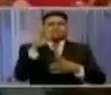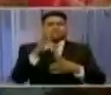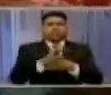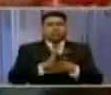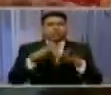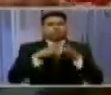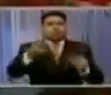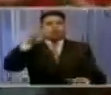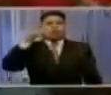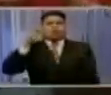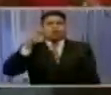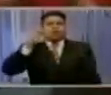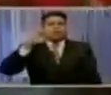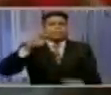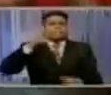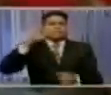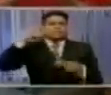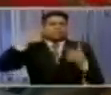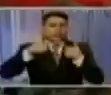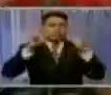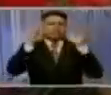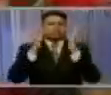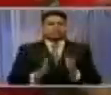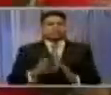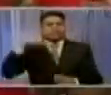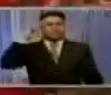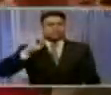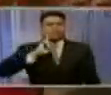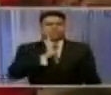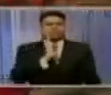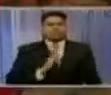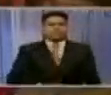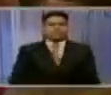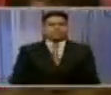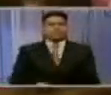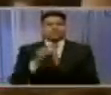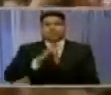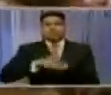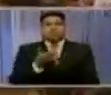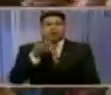los libertadores de Bolívar. Y no han podido conmigo ni con el pueblo,